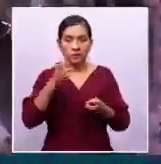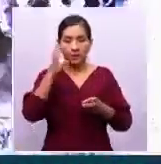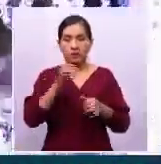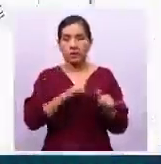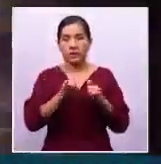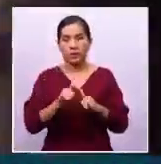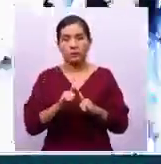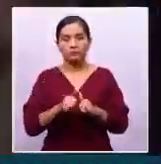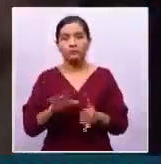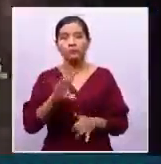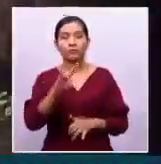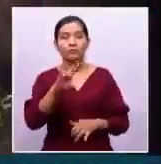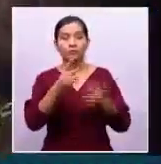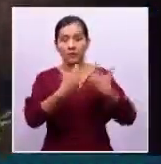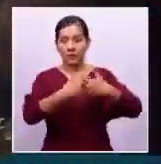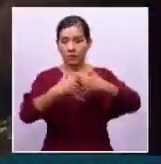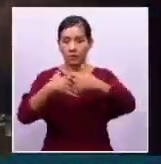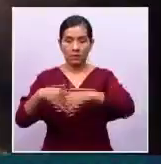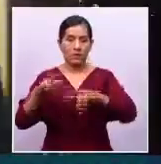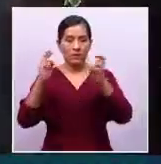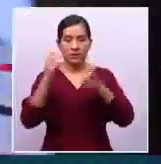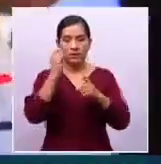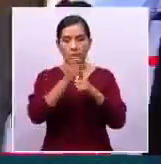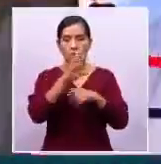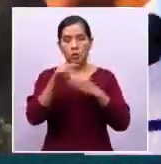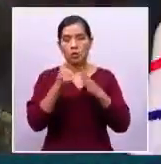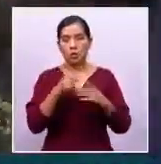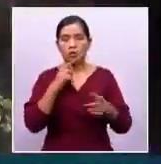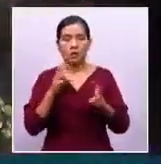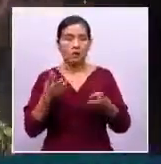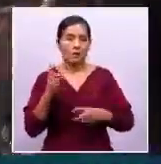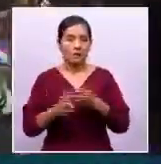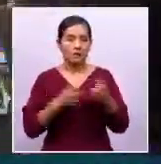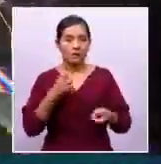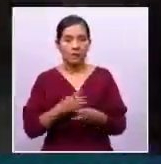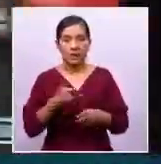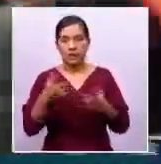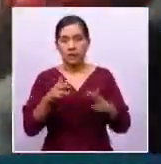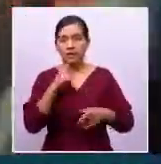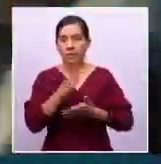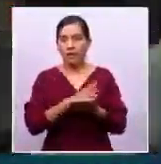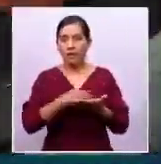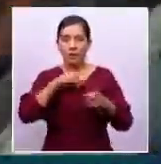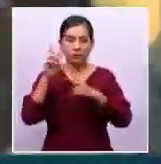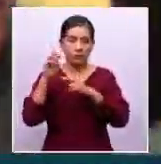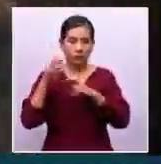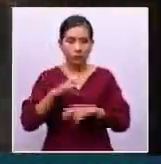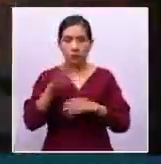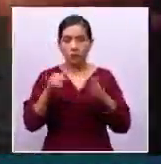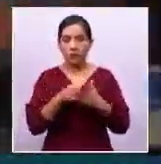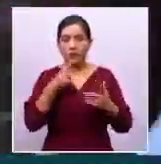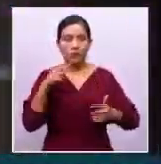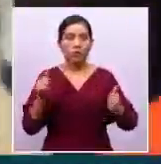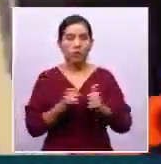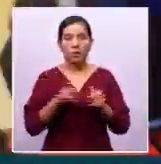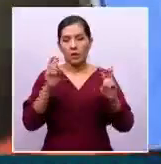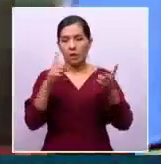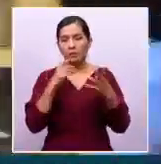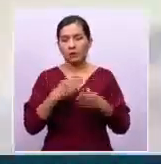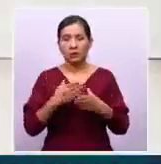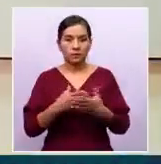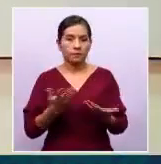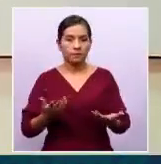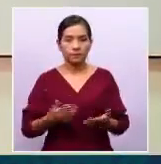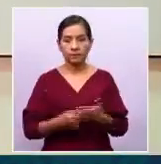Las 7 empresas vinculadas con irregularidades con la exautoridad son parte de la investigación. Empresarios junto a otras personas serán citadas.